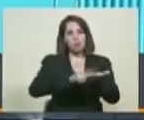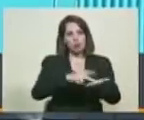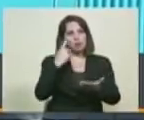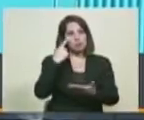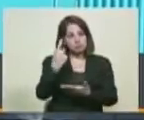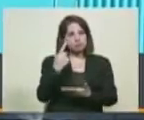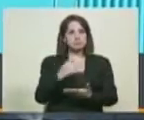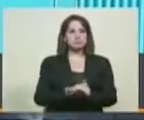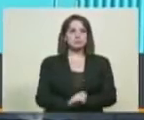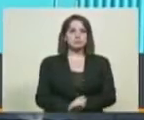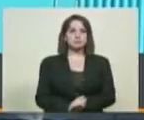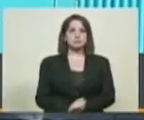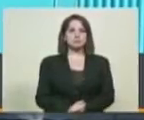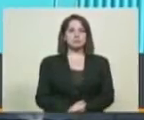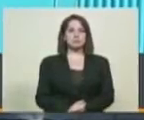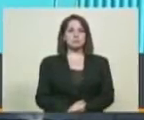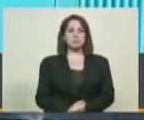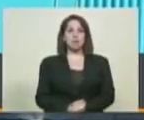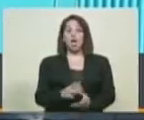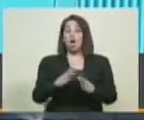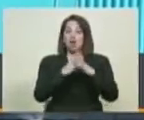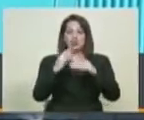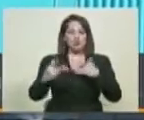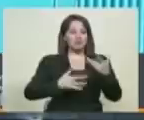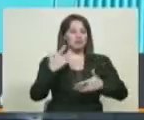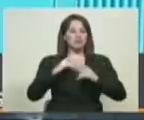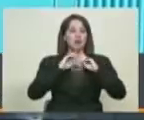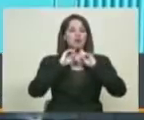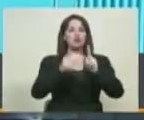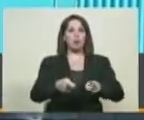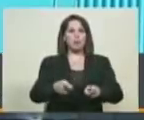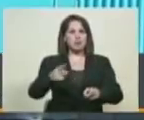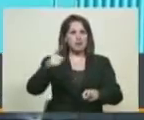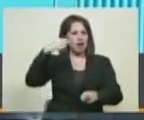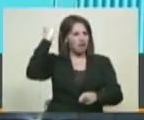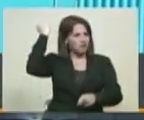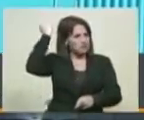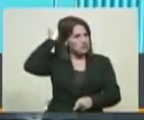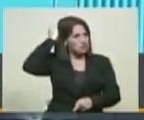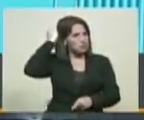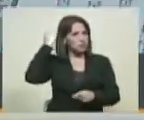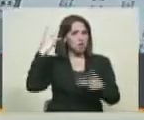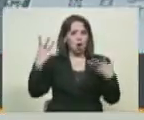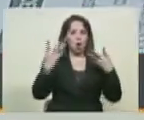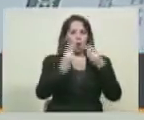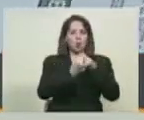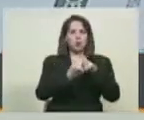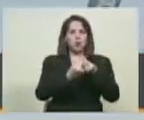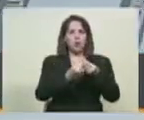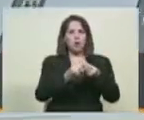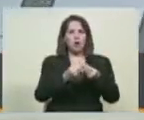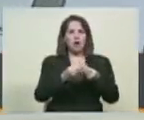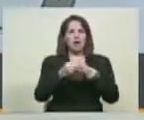Igualmente, todo lo que es la reactivación de la autopista Francisco de Miranda para la conexión de Valles del Tuy